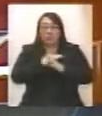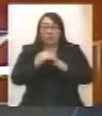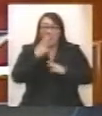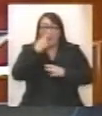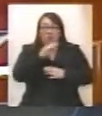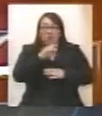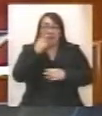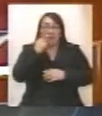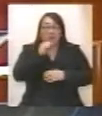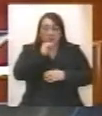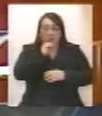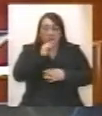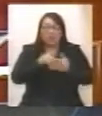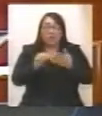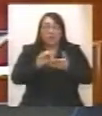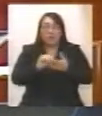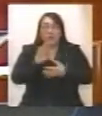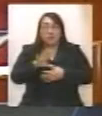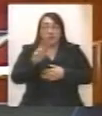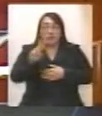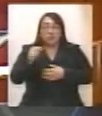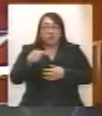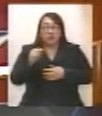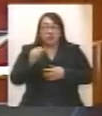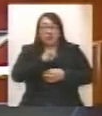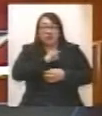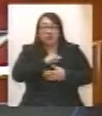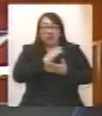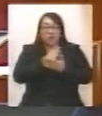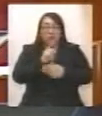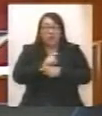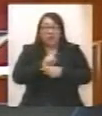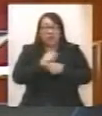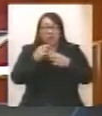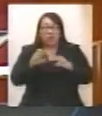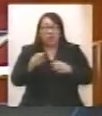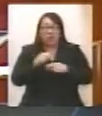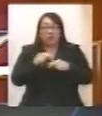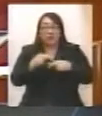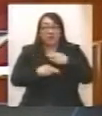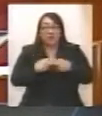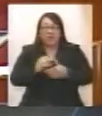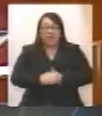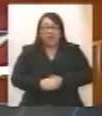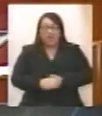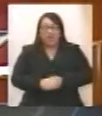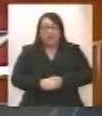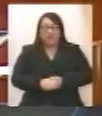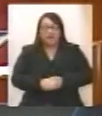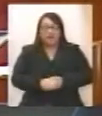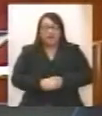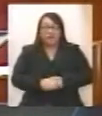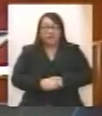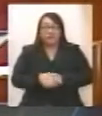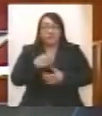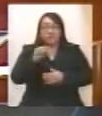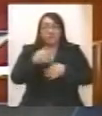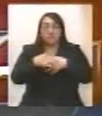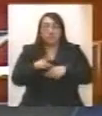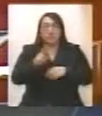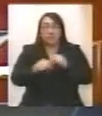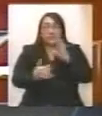y niñas de más de 52.000 instituciones educativas públicas a nivel nacional y a julio